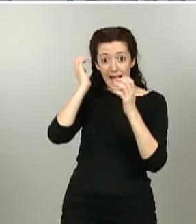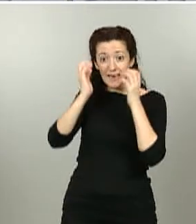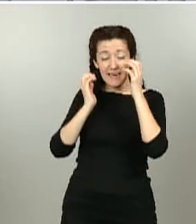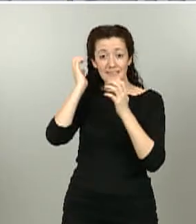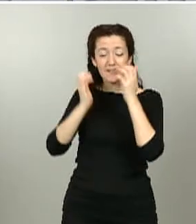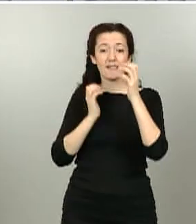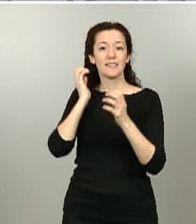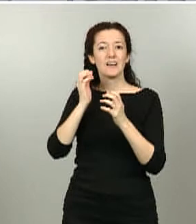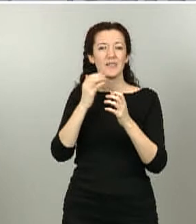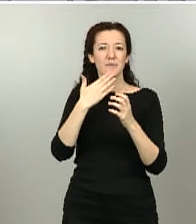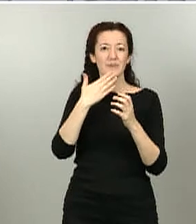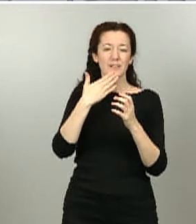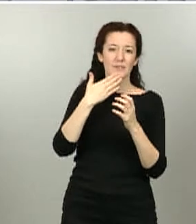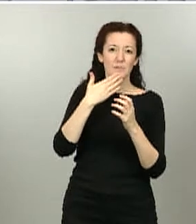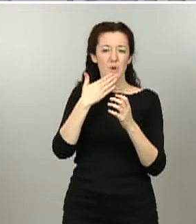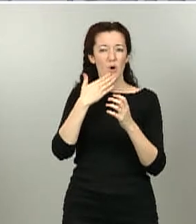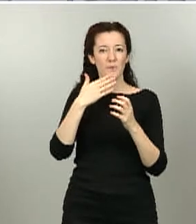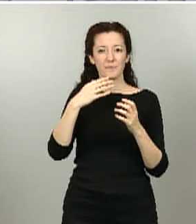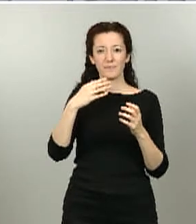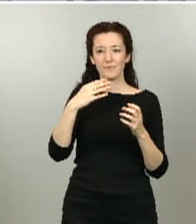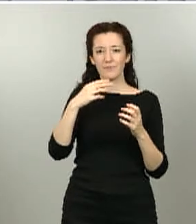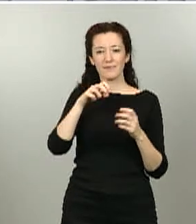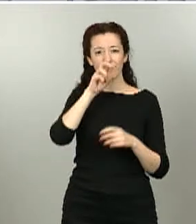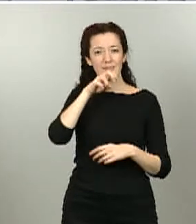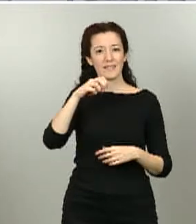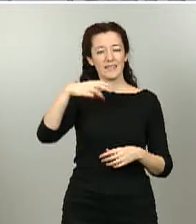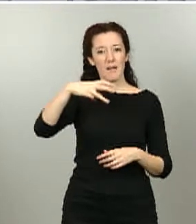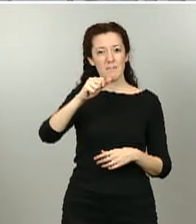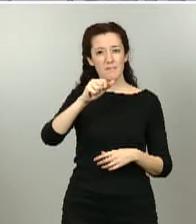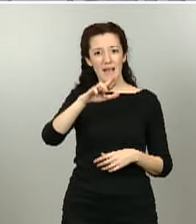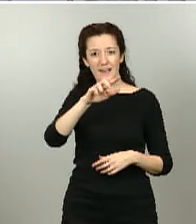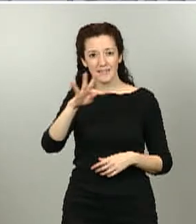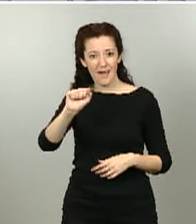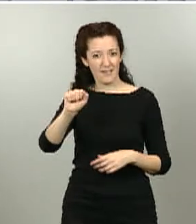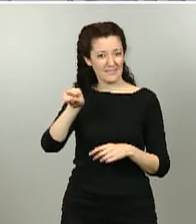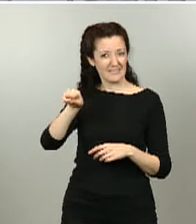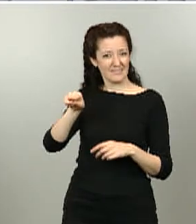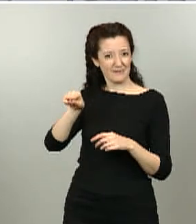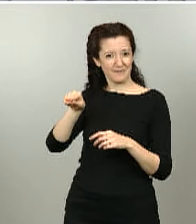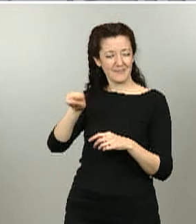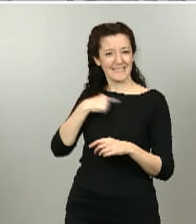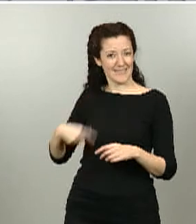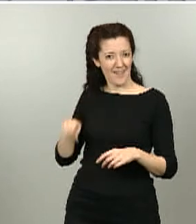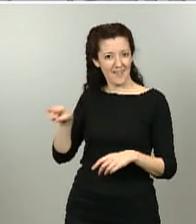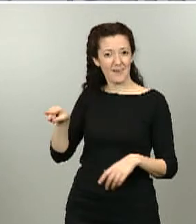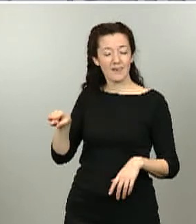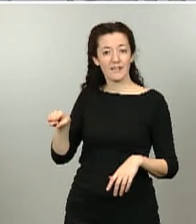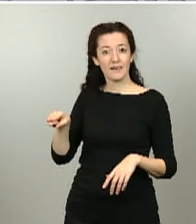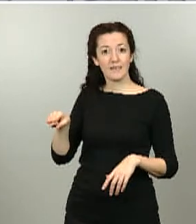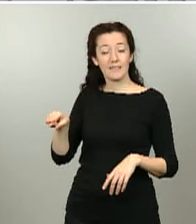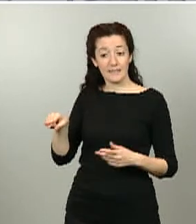de marta, de comadreja que hay en China, y el que los bisones se han infectado